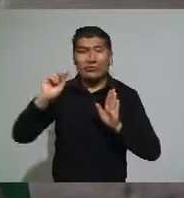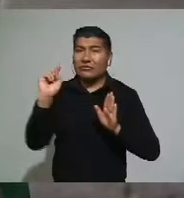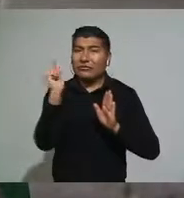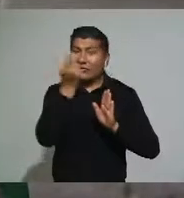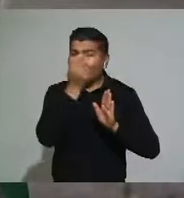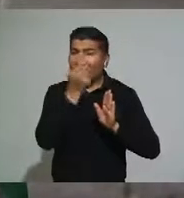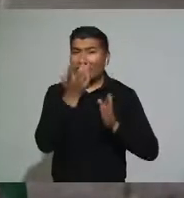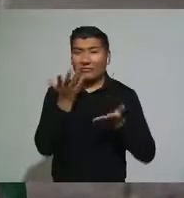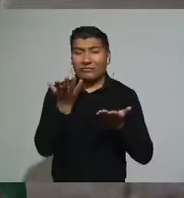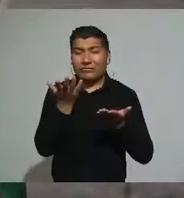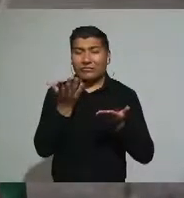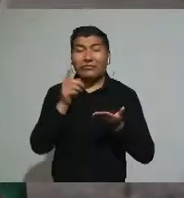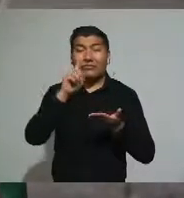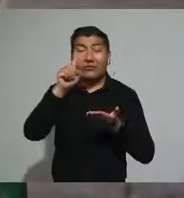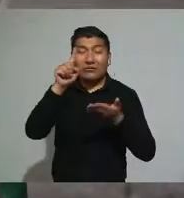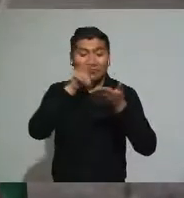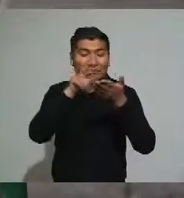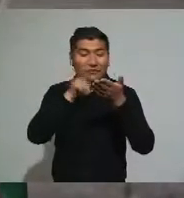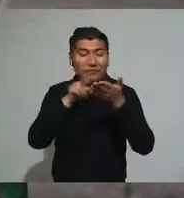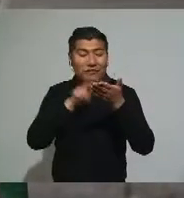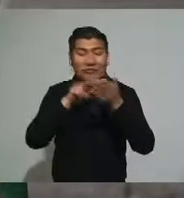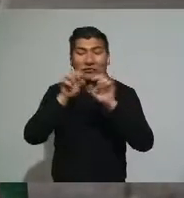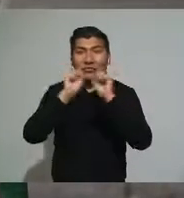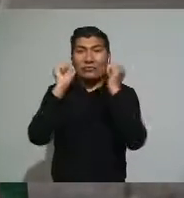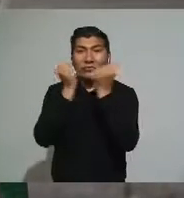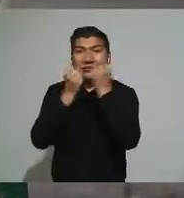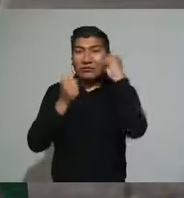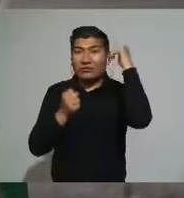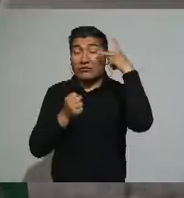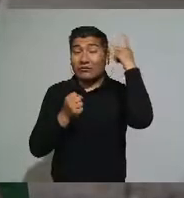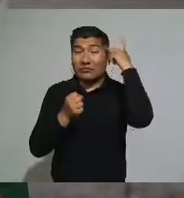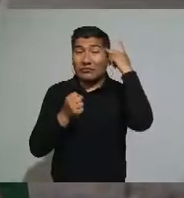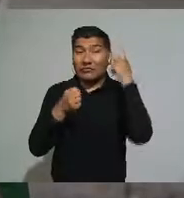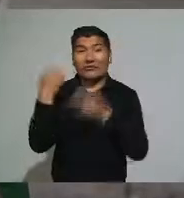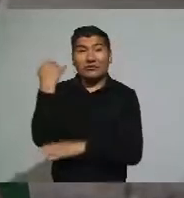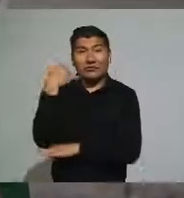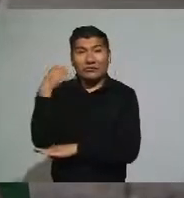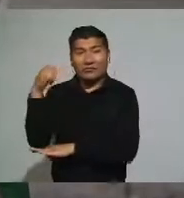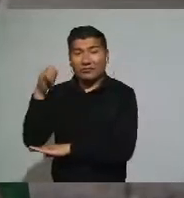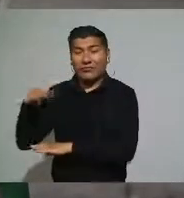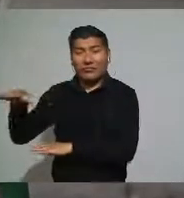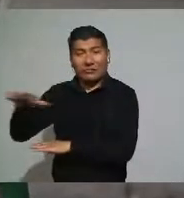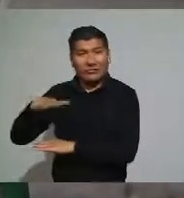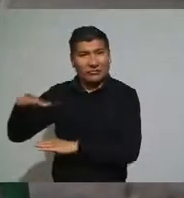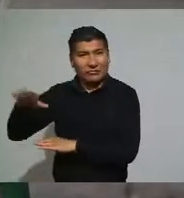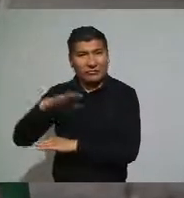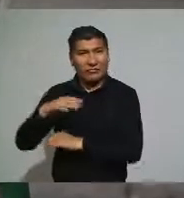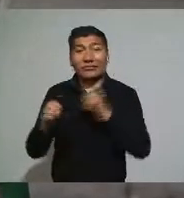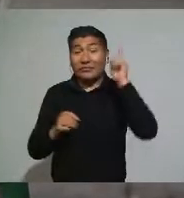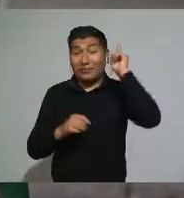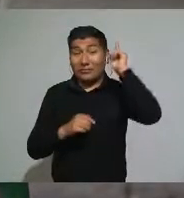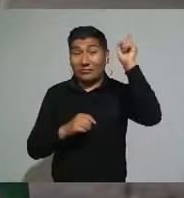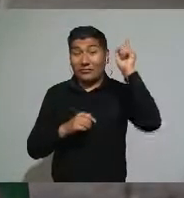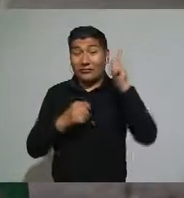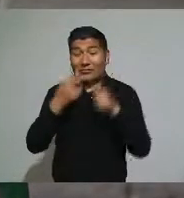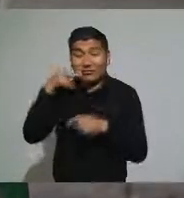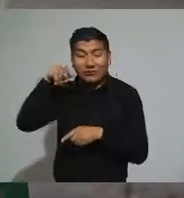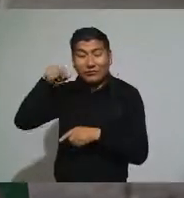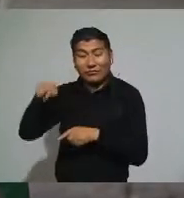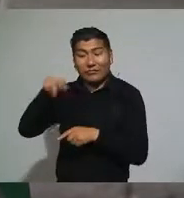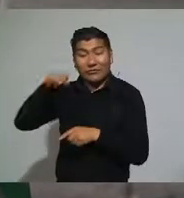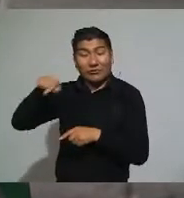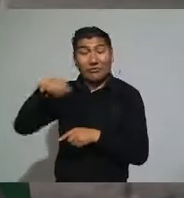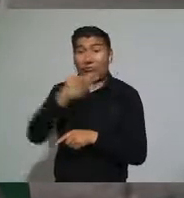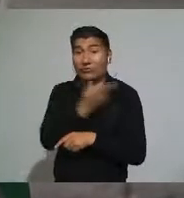está haciendo una lectura social y política de Jerusalén, está viendo estas